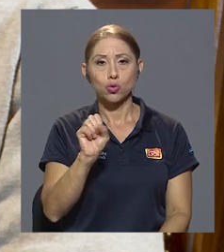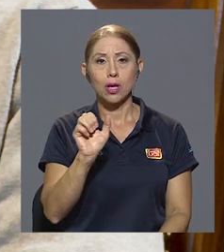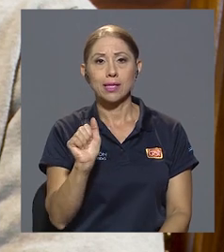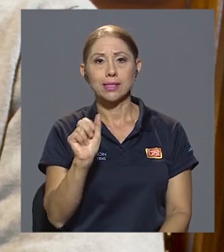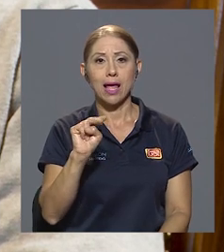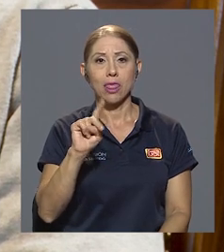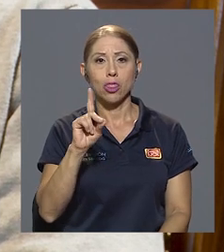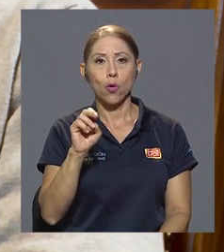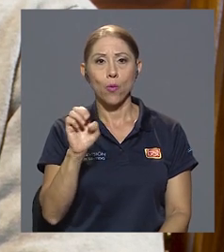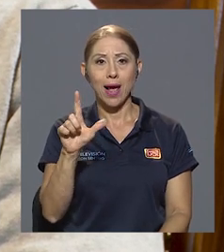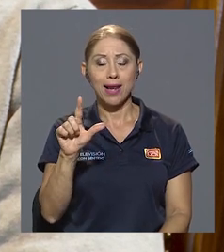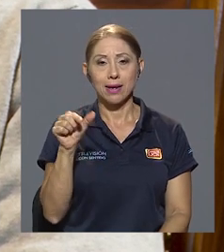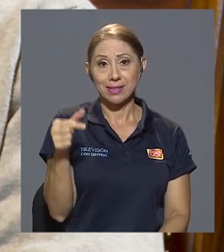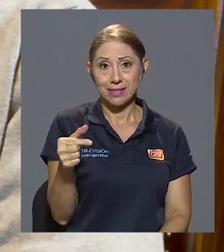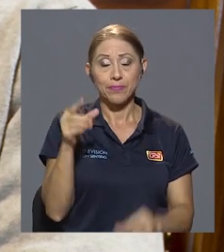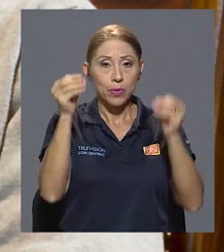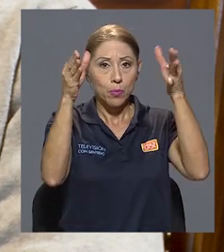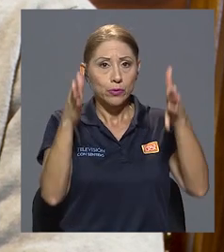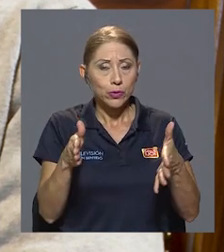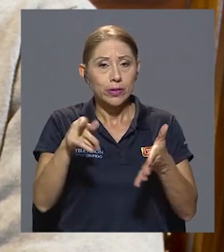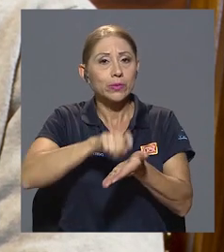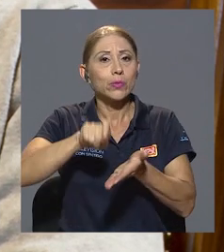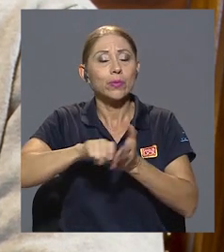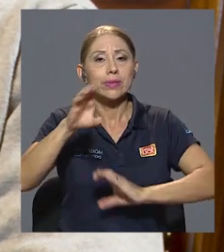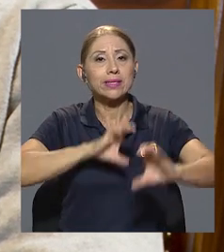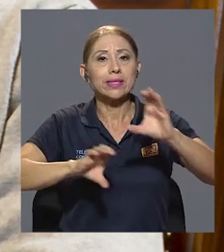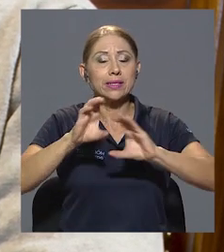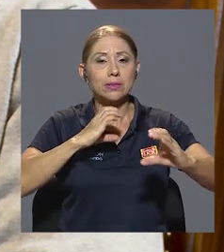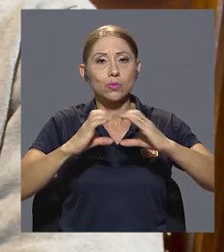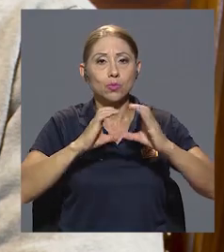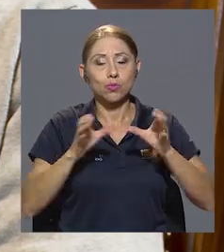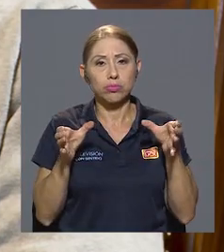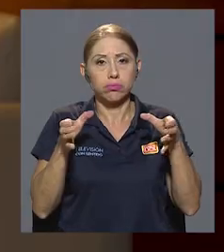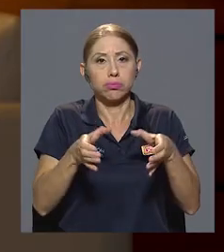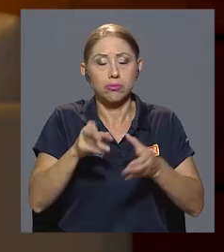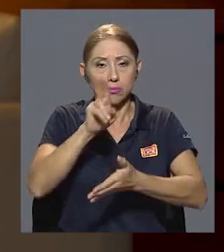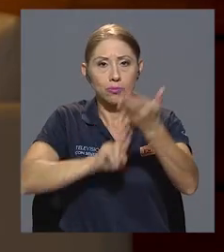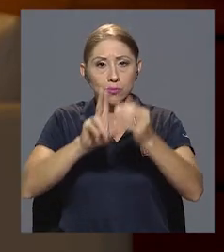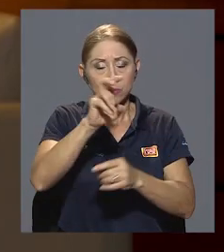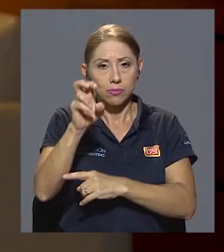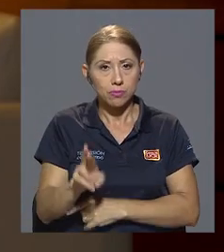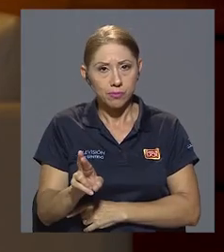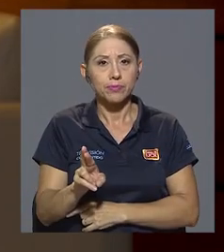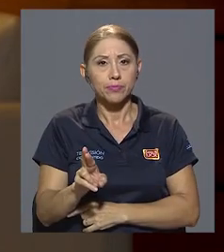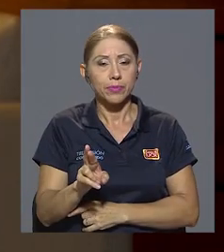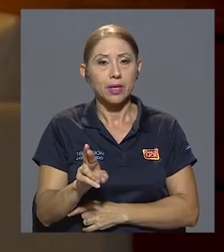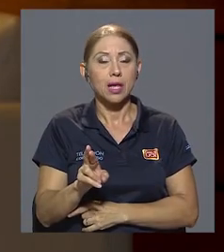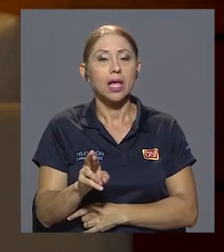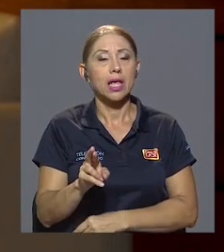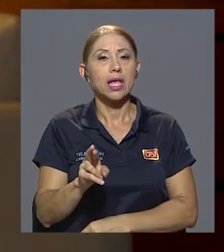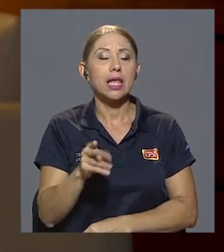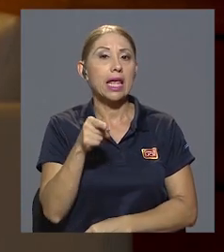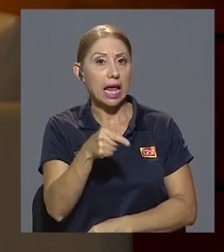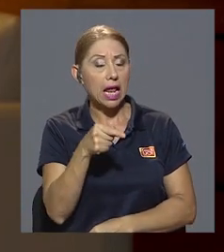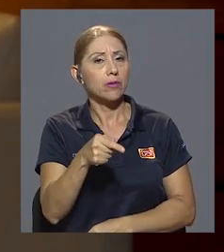garcía quien es profesor de la escuela de ciencias de la comunicación colectiva de la universidad de costa rica